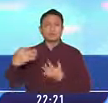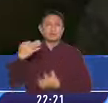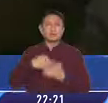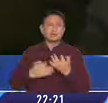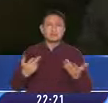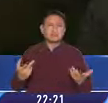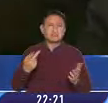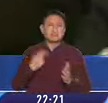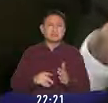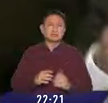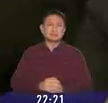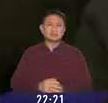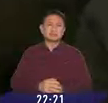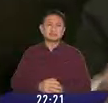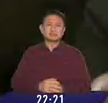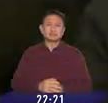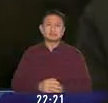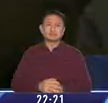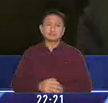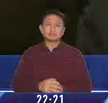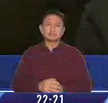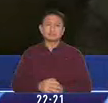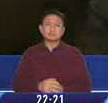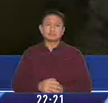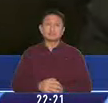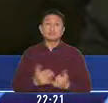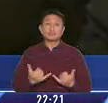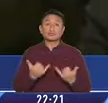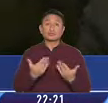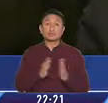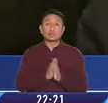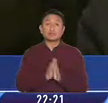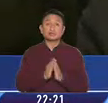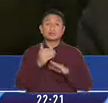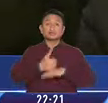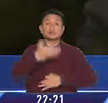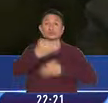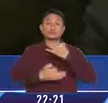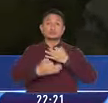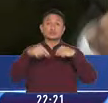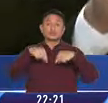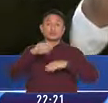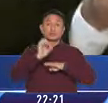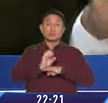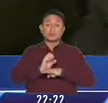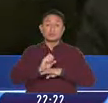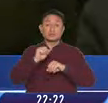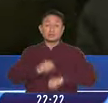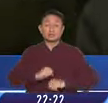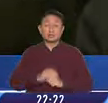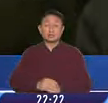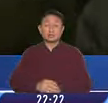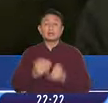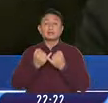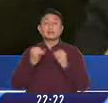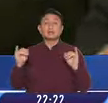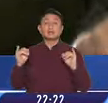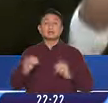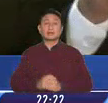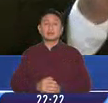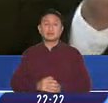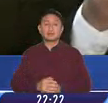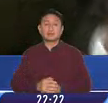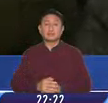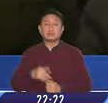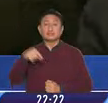hecho. Hoy es cuando debemos pedir al sistema de justicia en el Ecuador y a la institucionalidad que